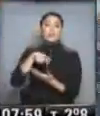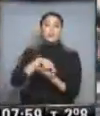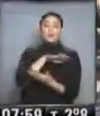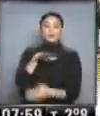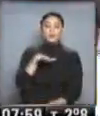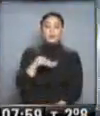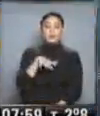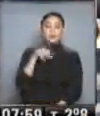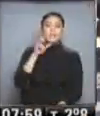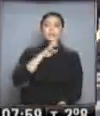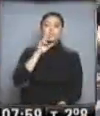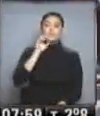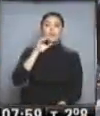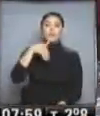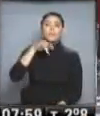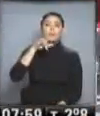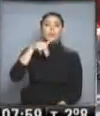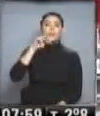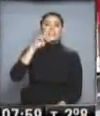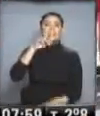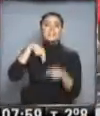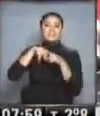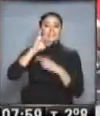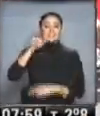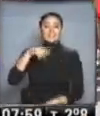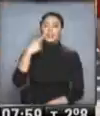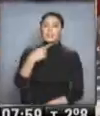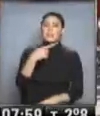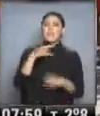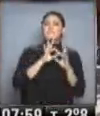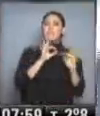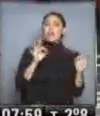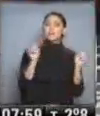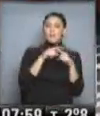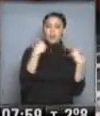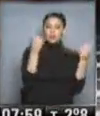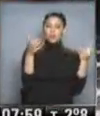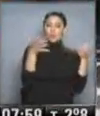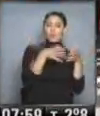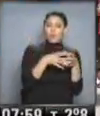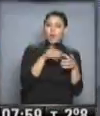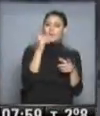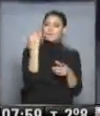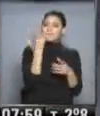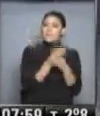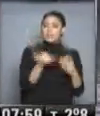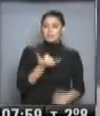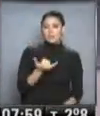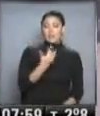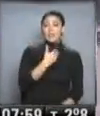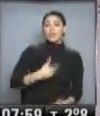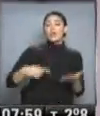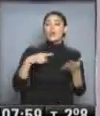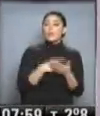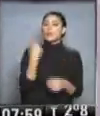Aires Graciela muniz denunció falencias en las colonias de vacaciones de invierno y que el gobierno pteo le impidió ingresar